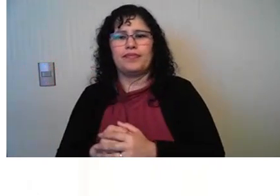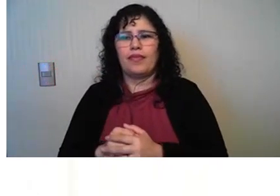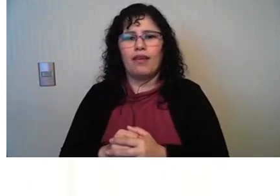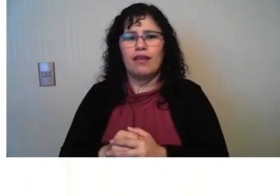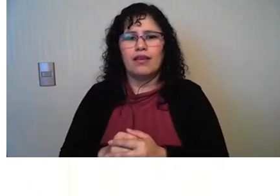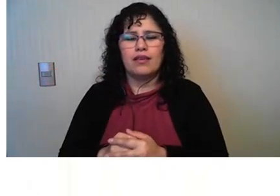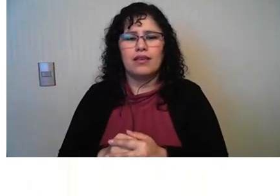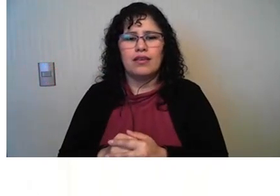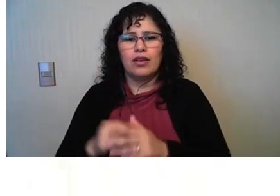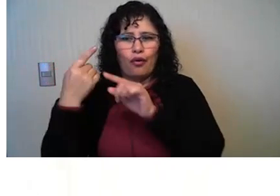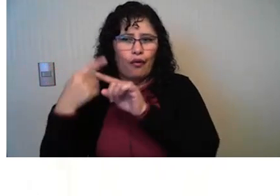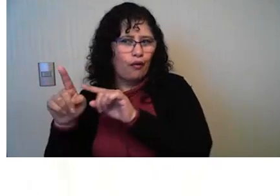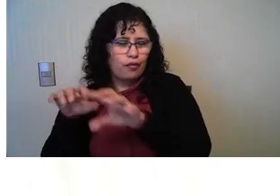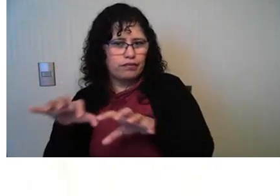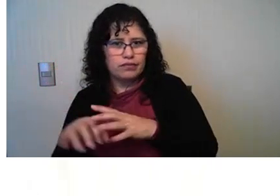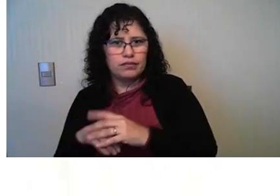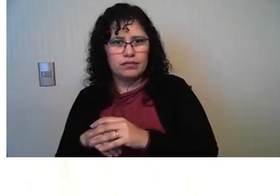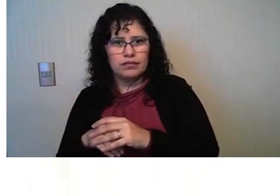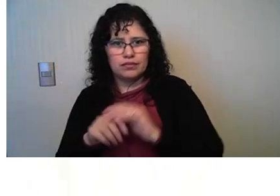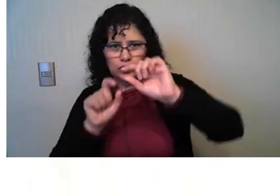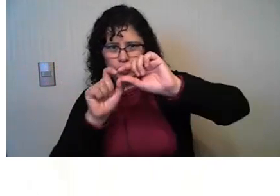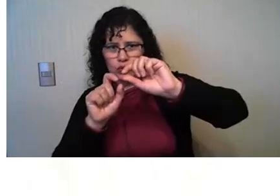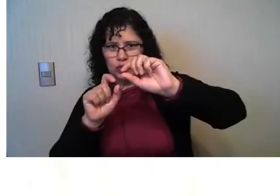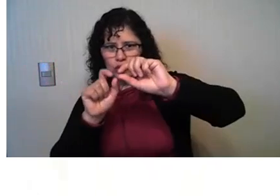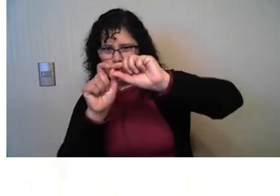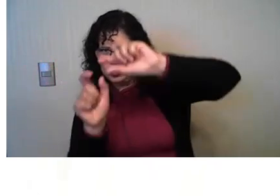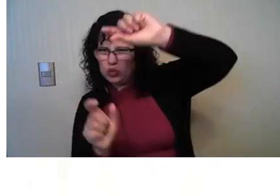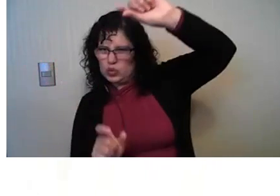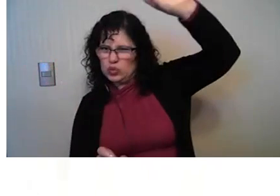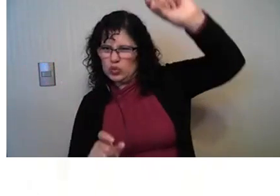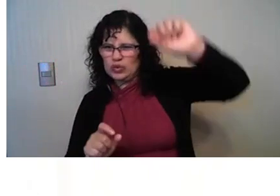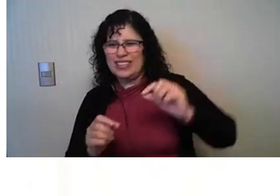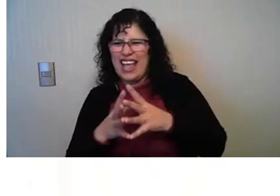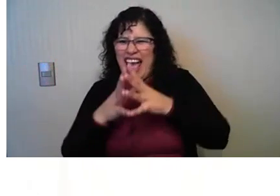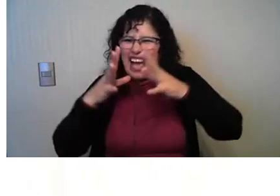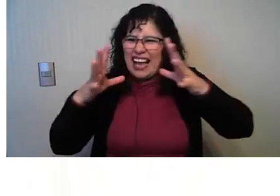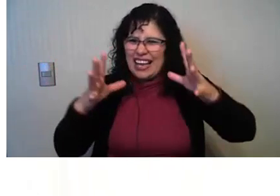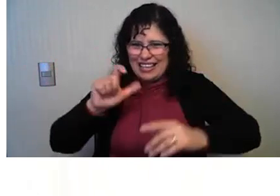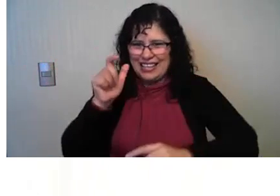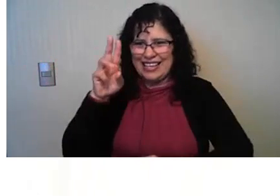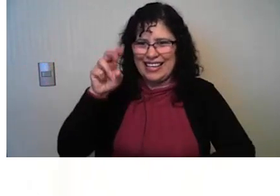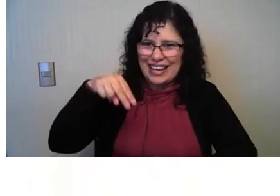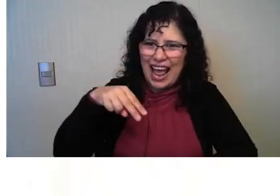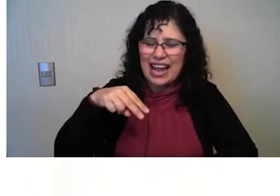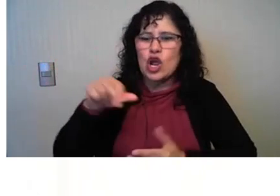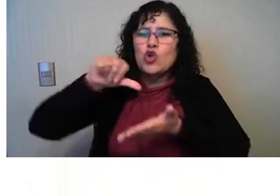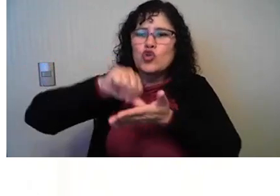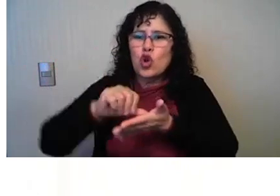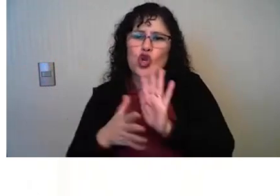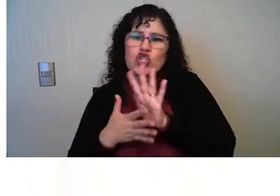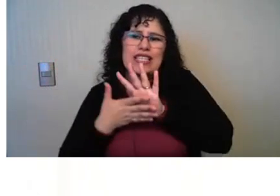¿Qué otra cosa tenemos acá? El gran núcleo sensitivo del trigémino en su porción mesencefálica,